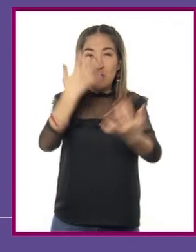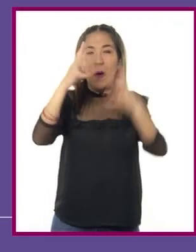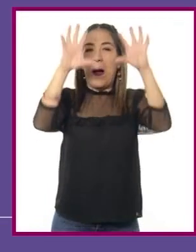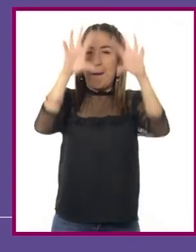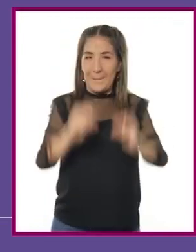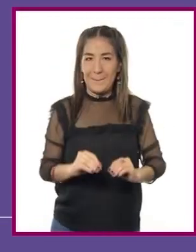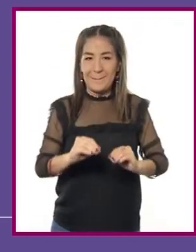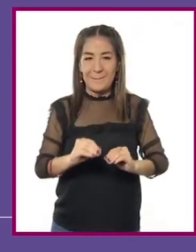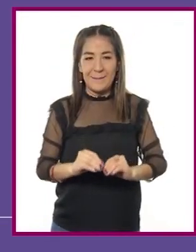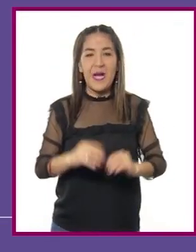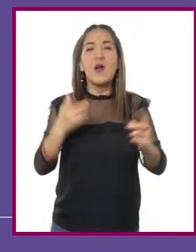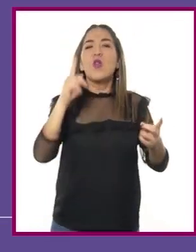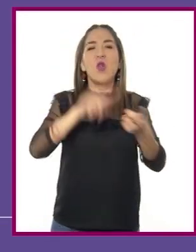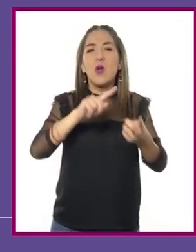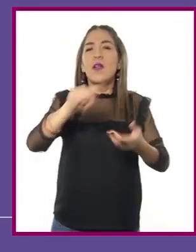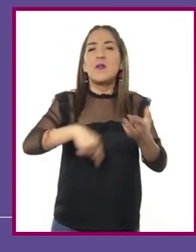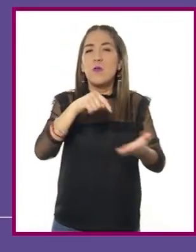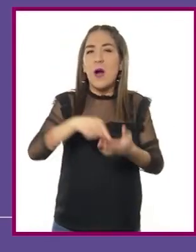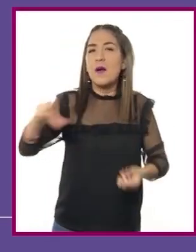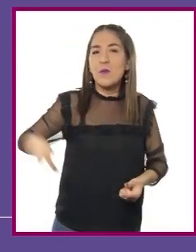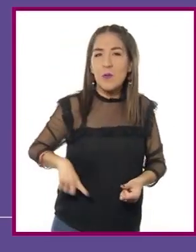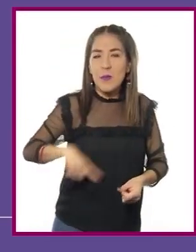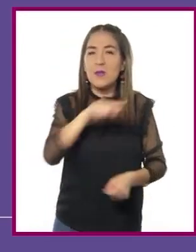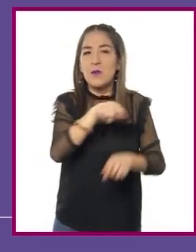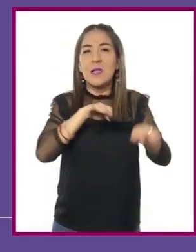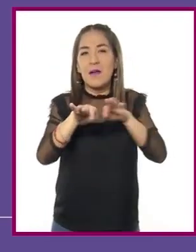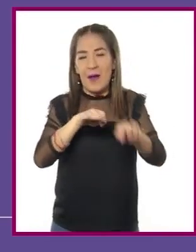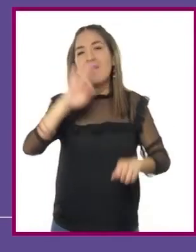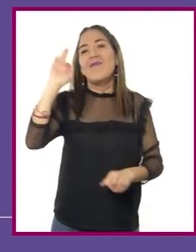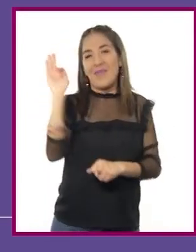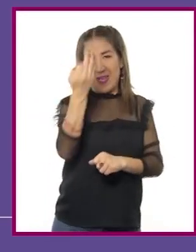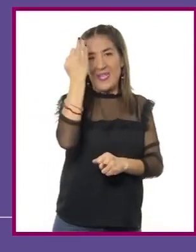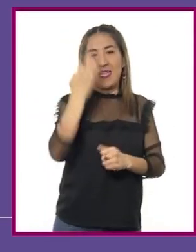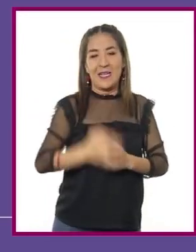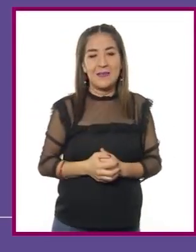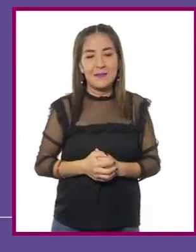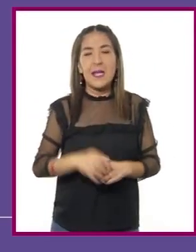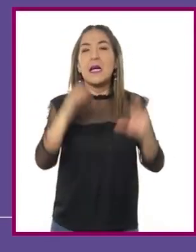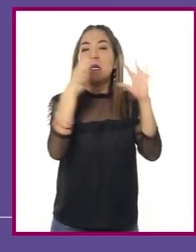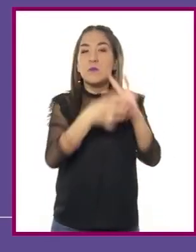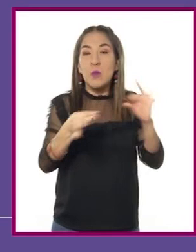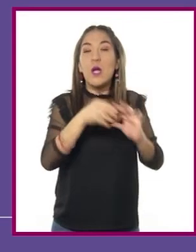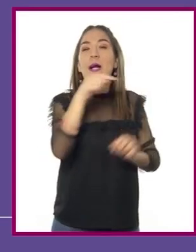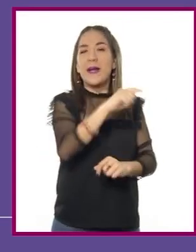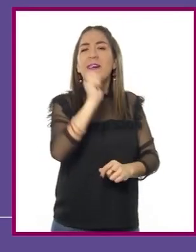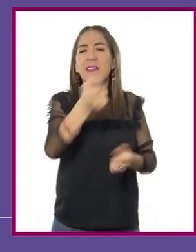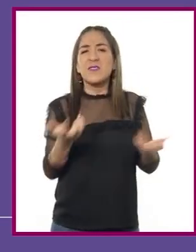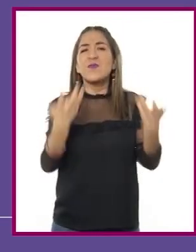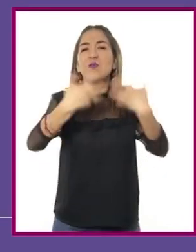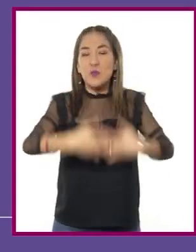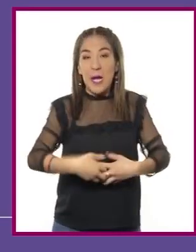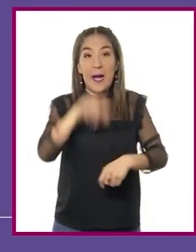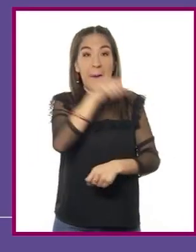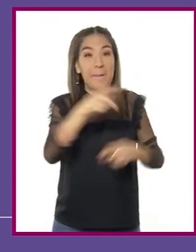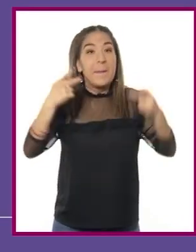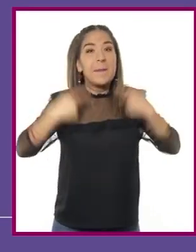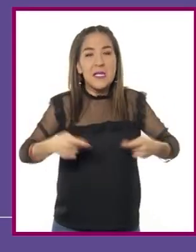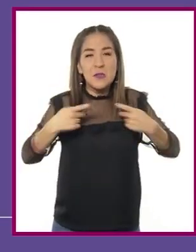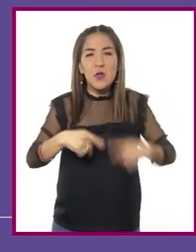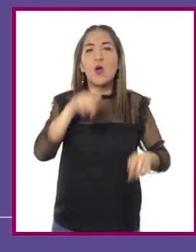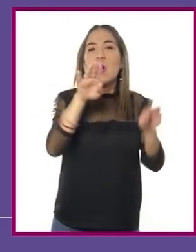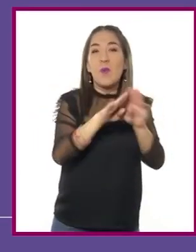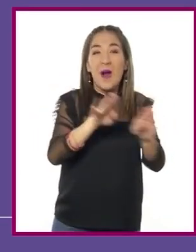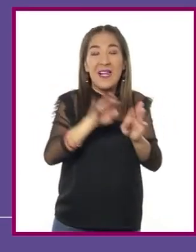de gobierno donde labora. Federal. La explicación de la función. El personal que